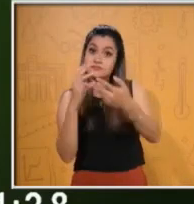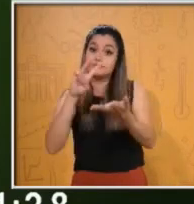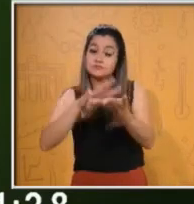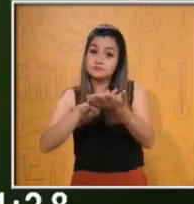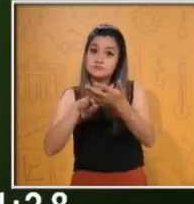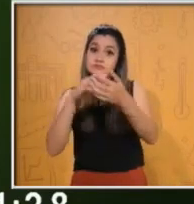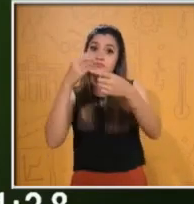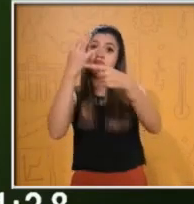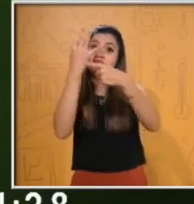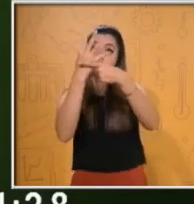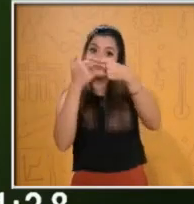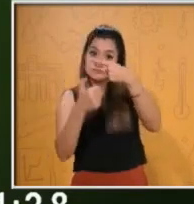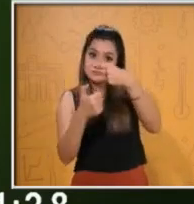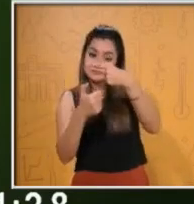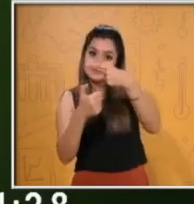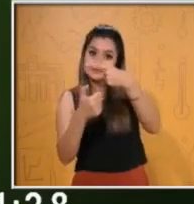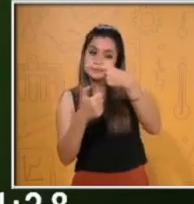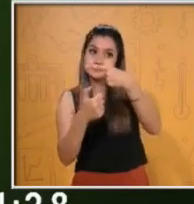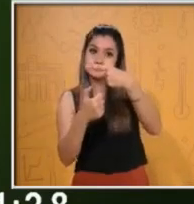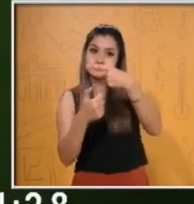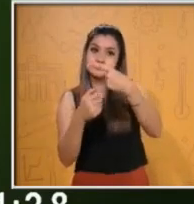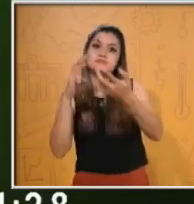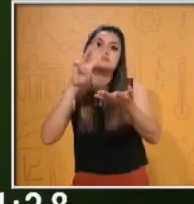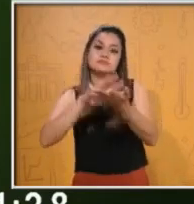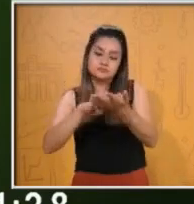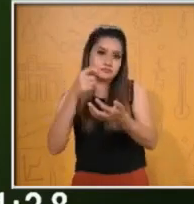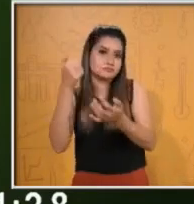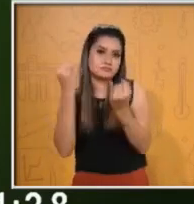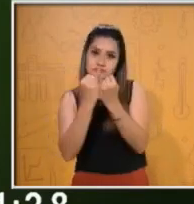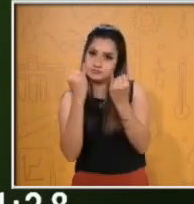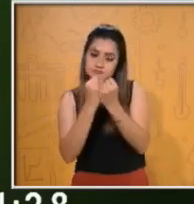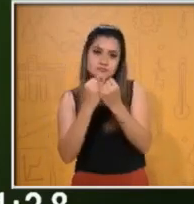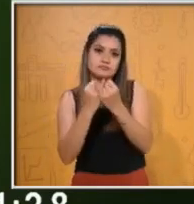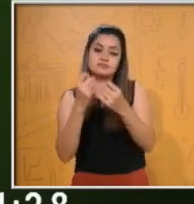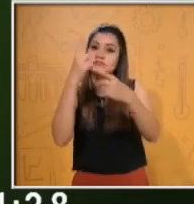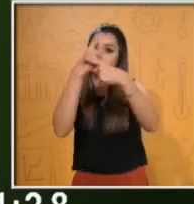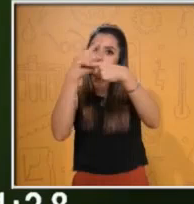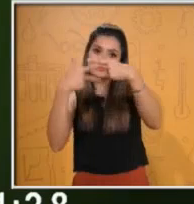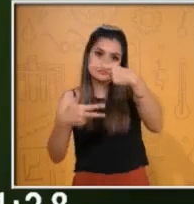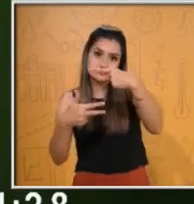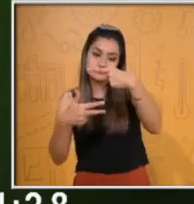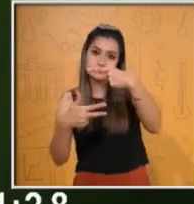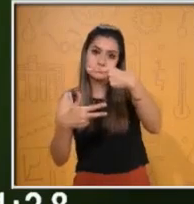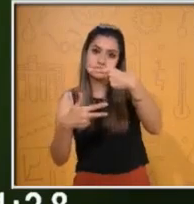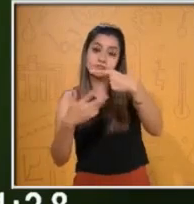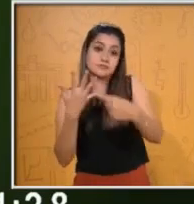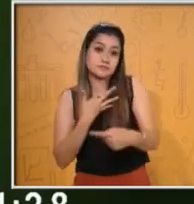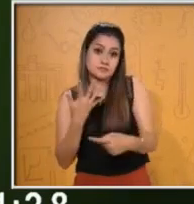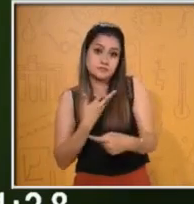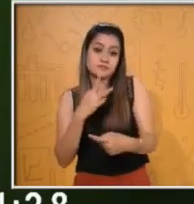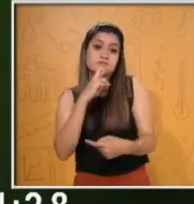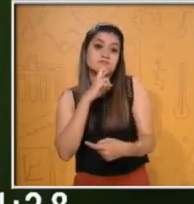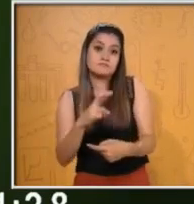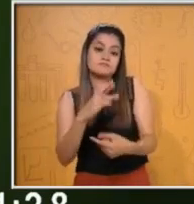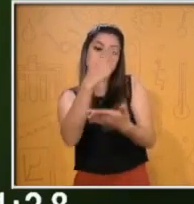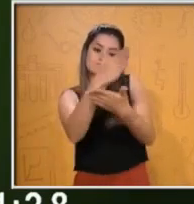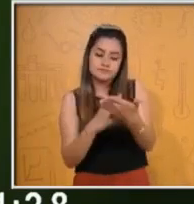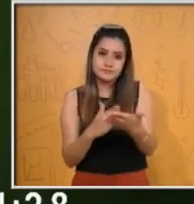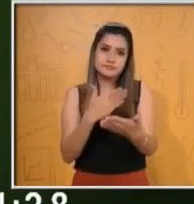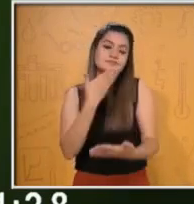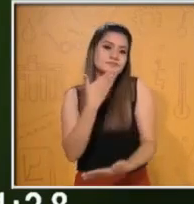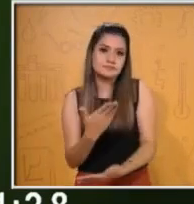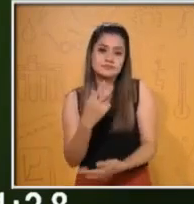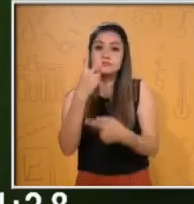3 sextos vas a sacar la tercera parte, de 1 octavo vas a obtener la mitad. Ok,